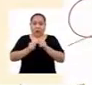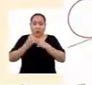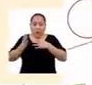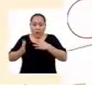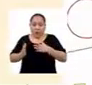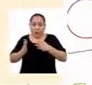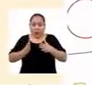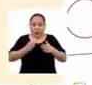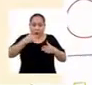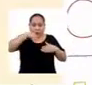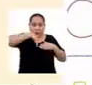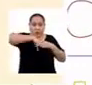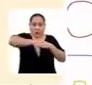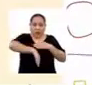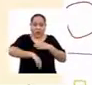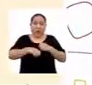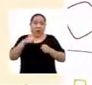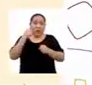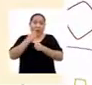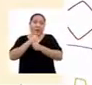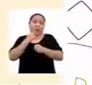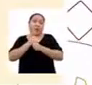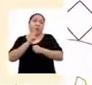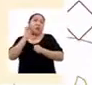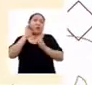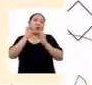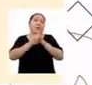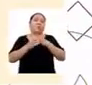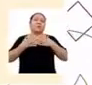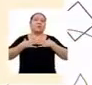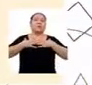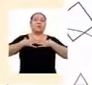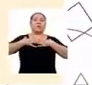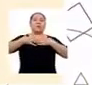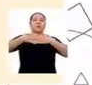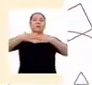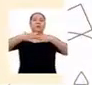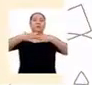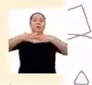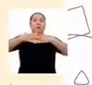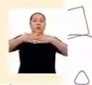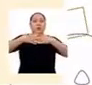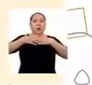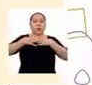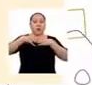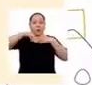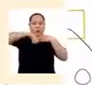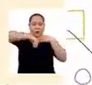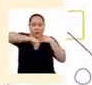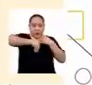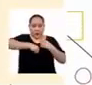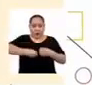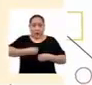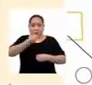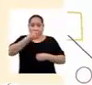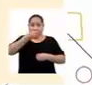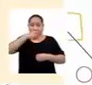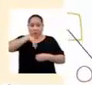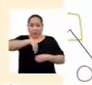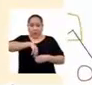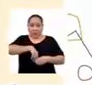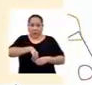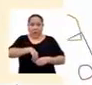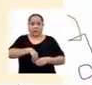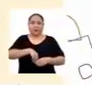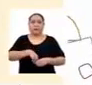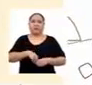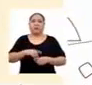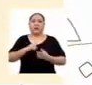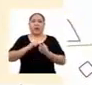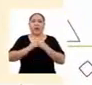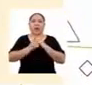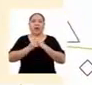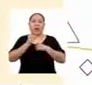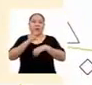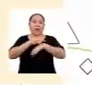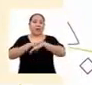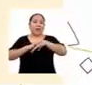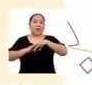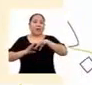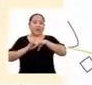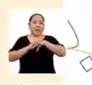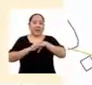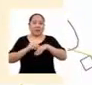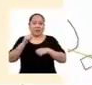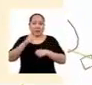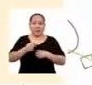internos de funcionamiento como la respiración, digestión, metabolismo y obtener energía para poder